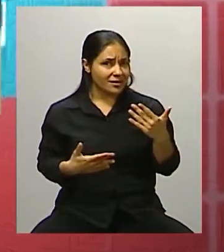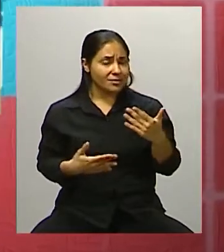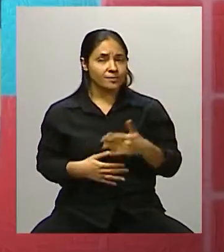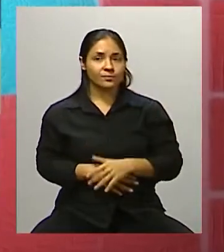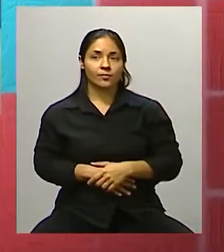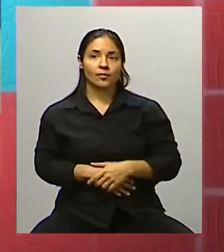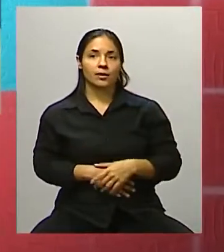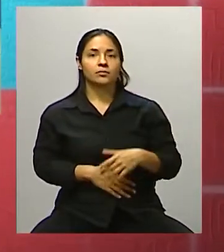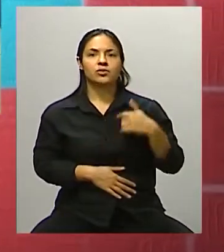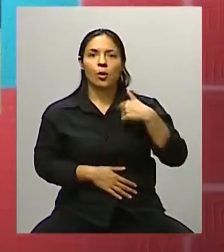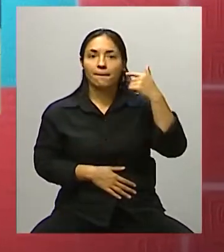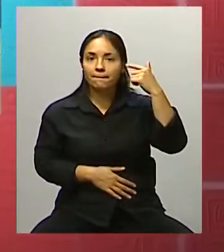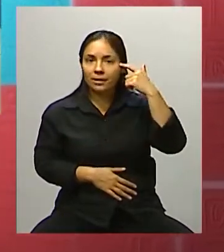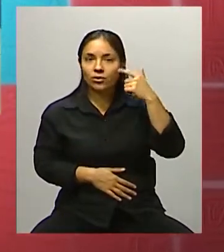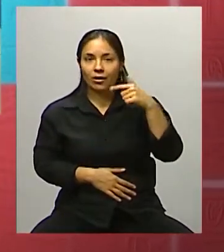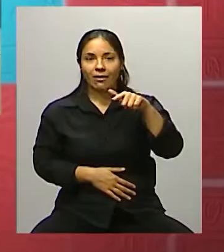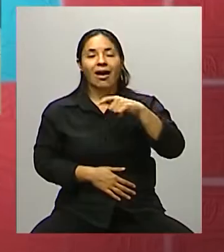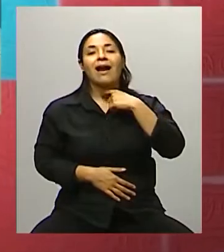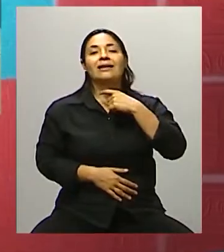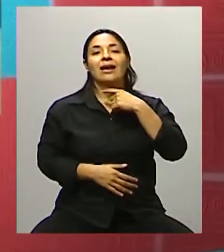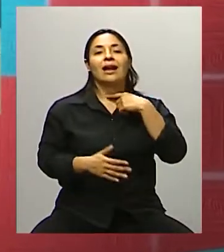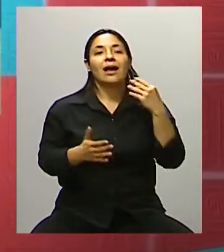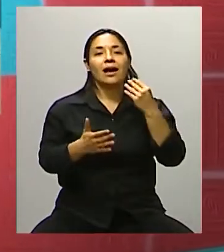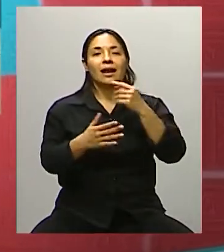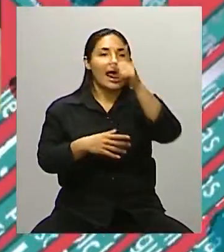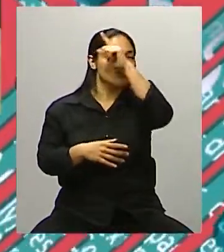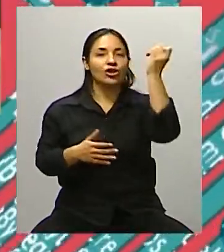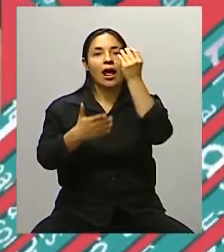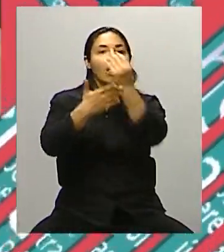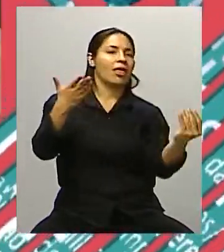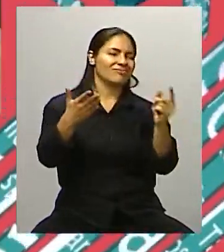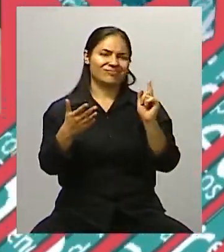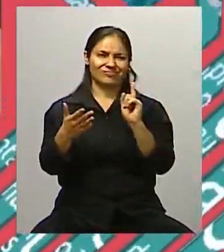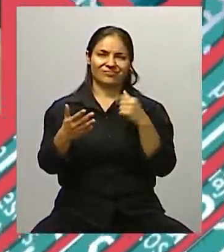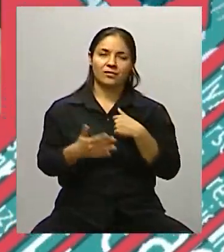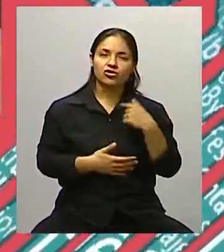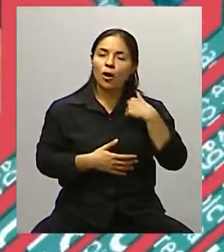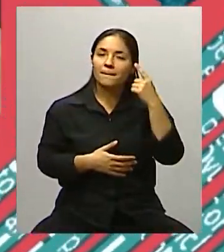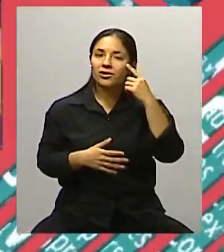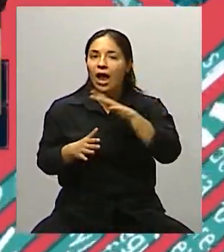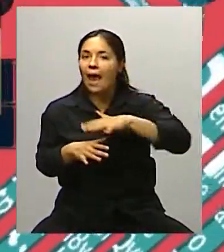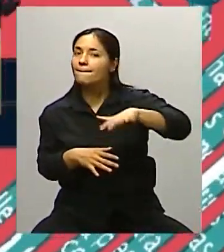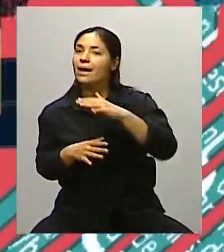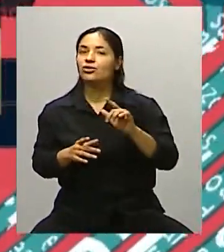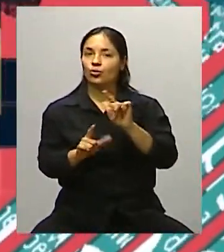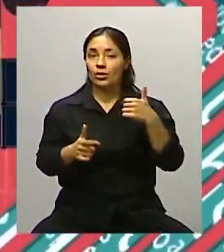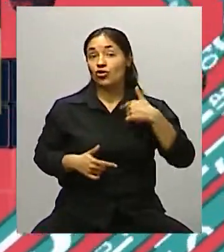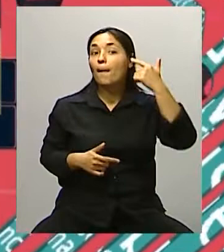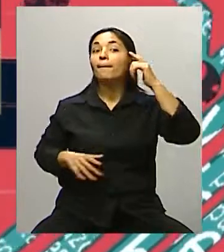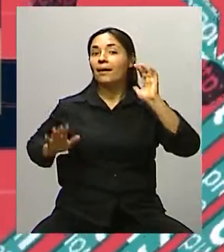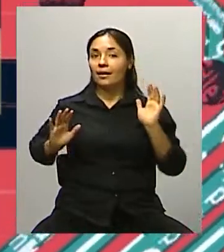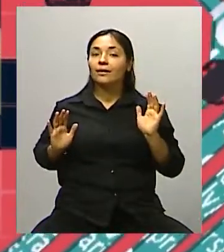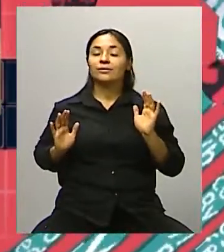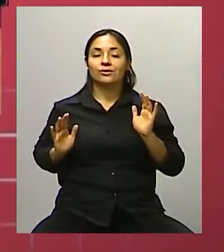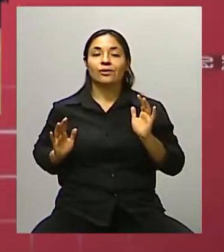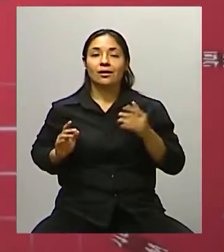Yo no creo que él quiera correrse del rol nacional. Creo que no le van a dar el ámbito, me parece, como